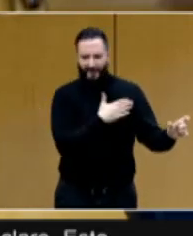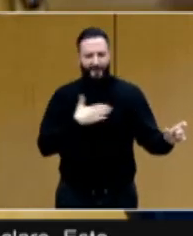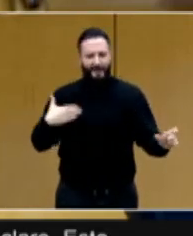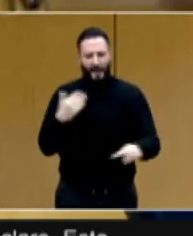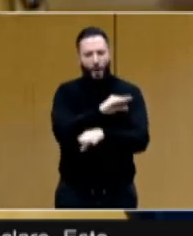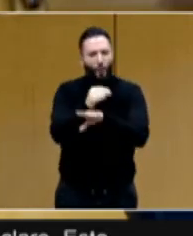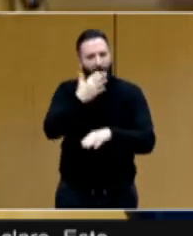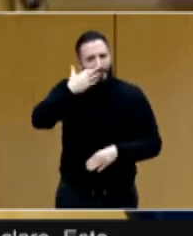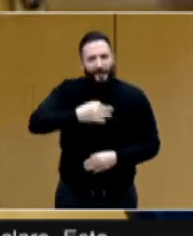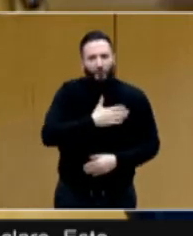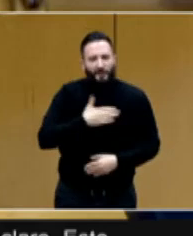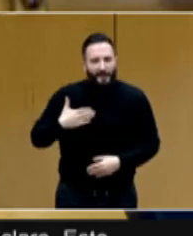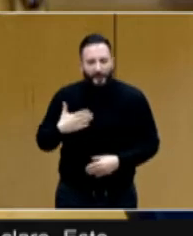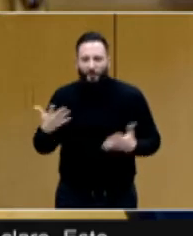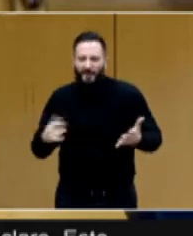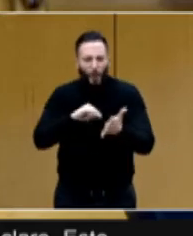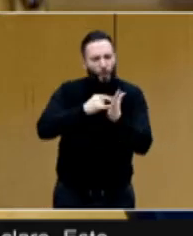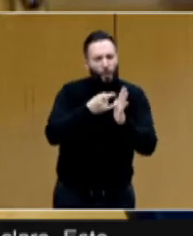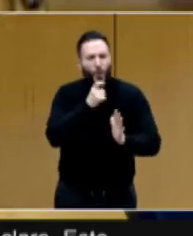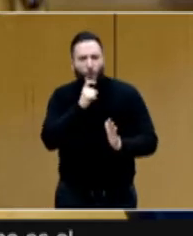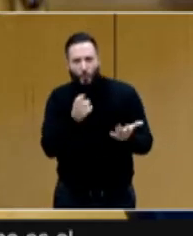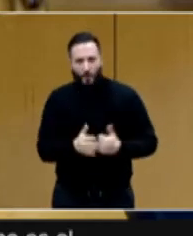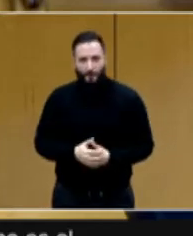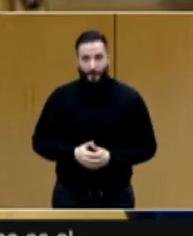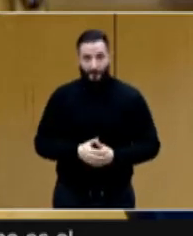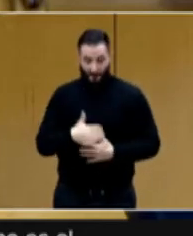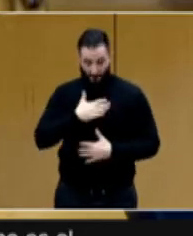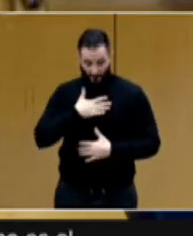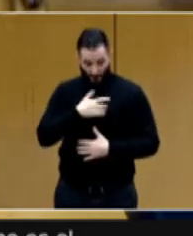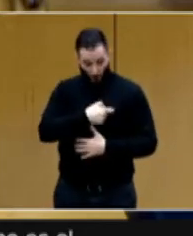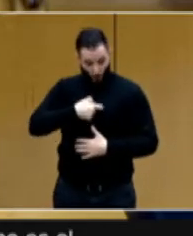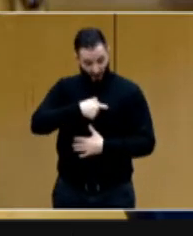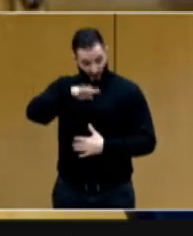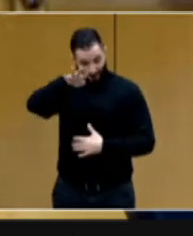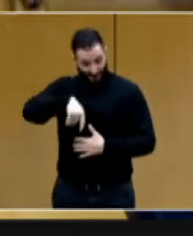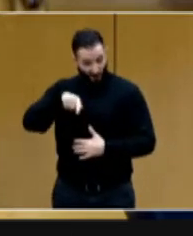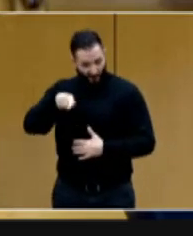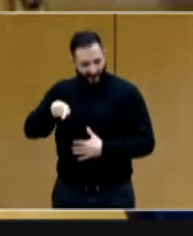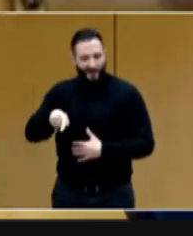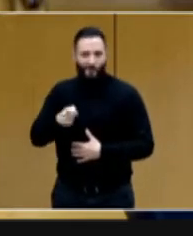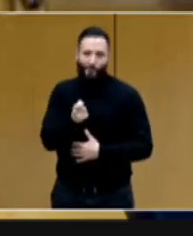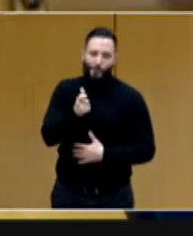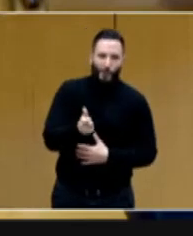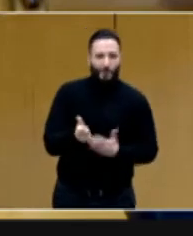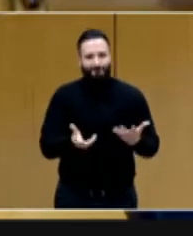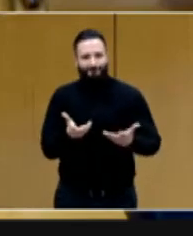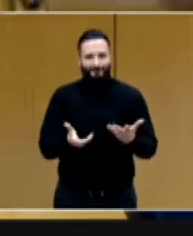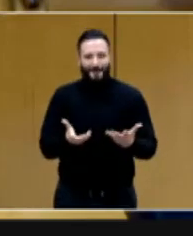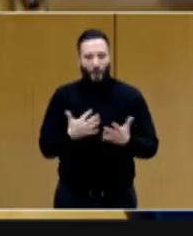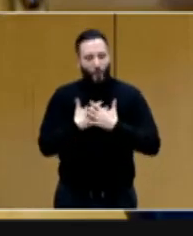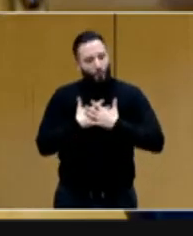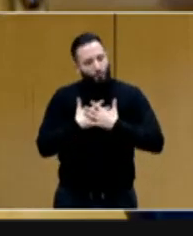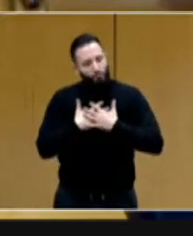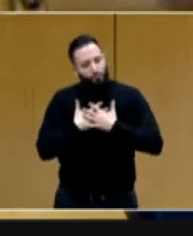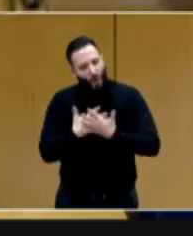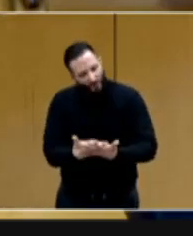dificultades es esto ha provocado en el seno de la comisión de codificación de Cataluña una cierta reticencia a esta voluntad de dar